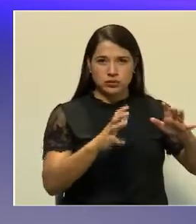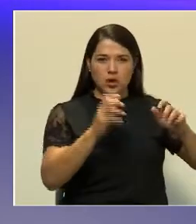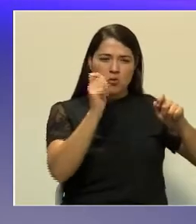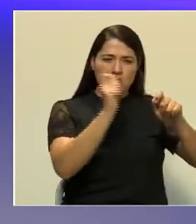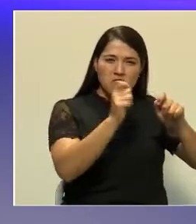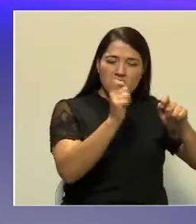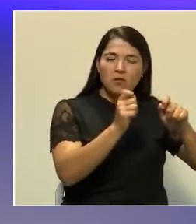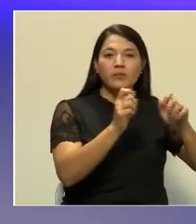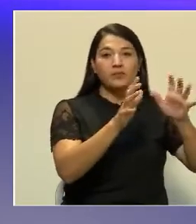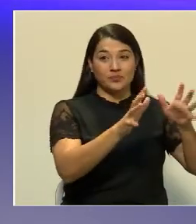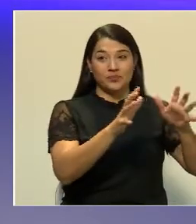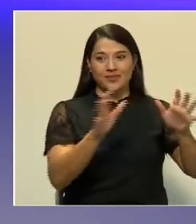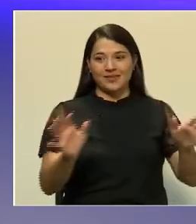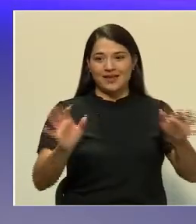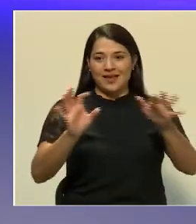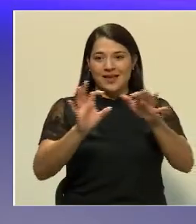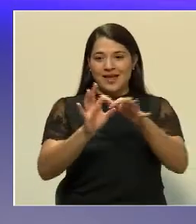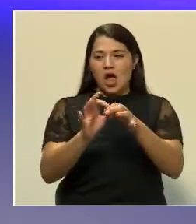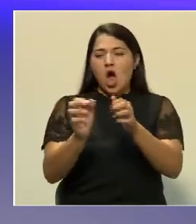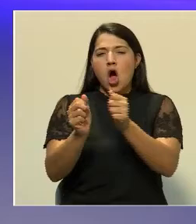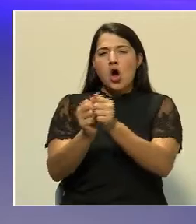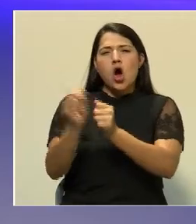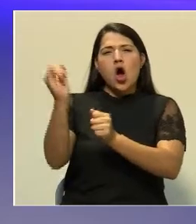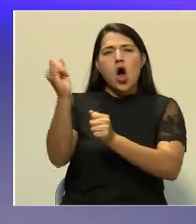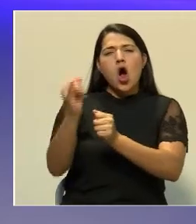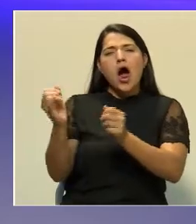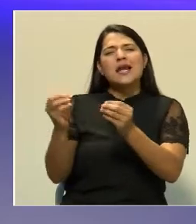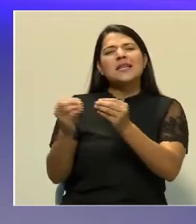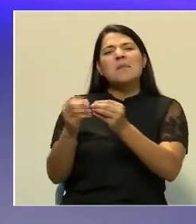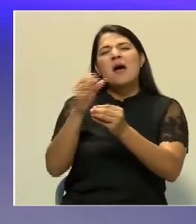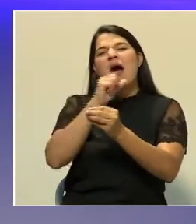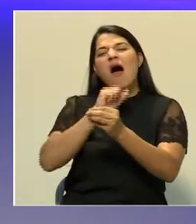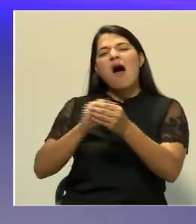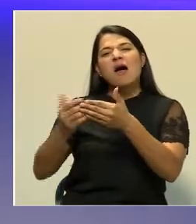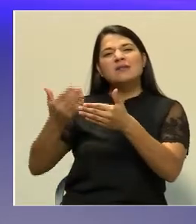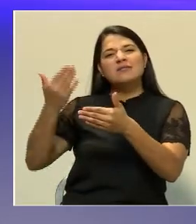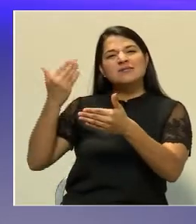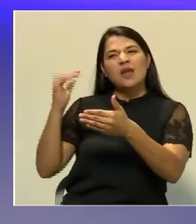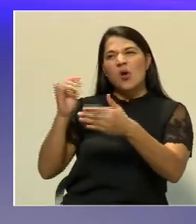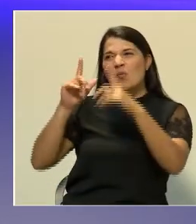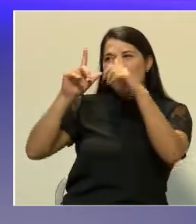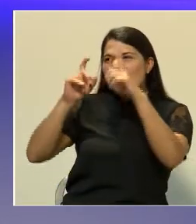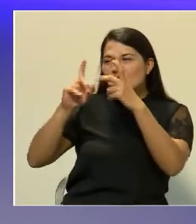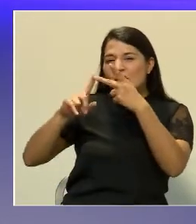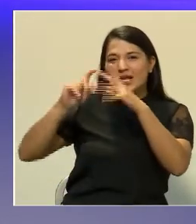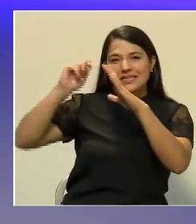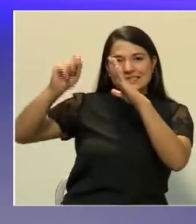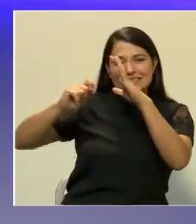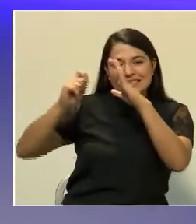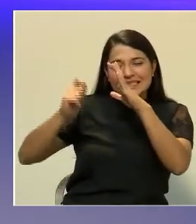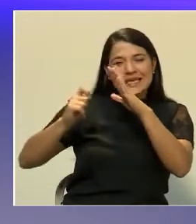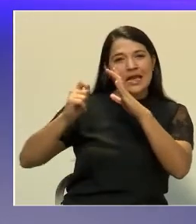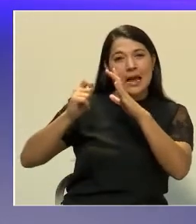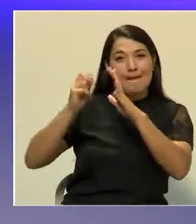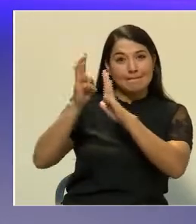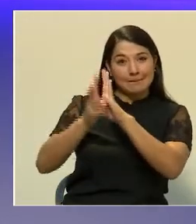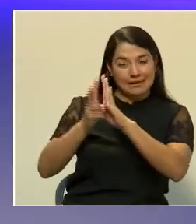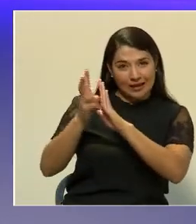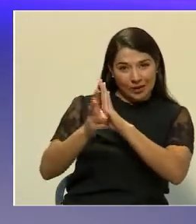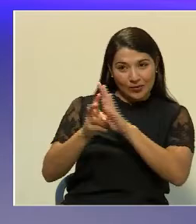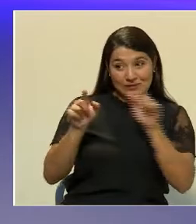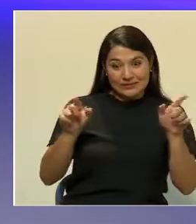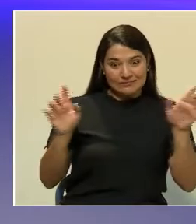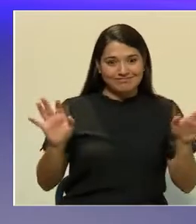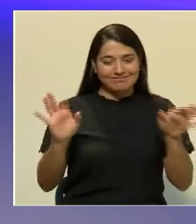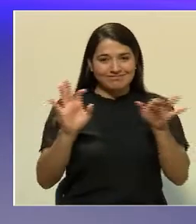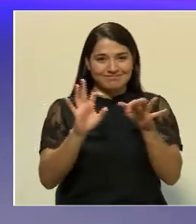con artes que son más del siglo pasado, como la fotografía, el cine o el video. Y a ellas hay